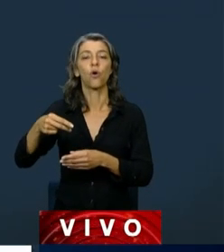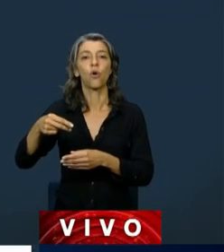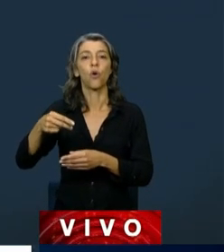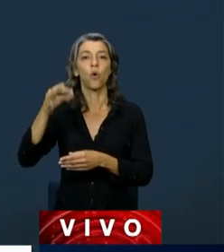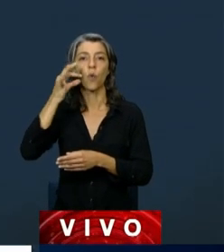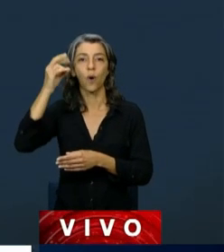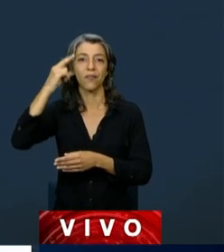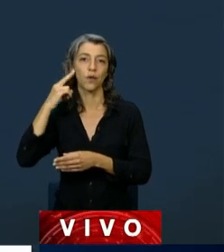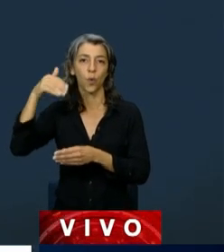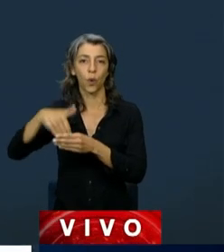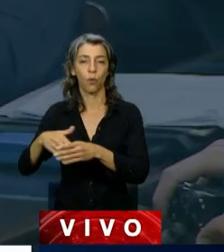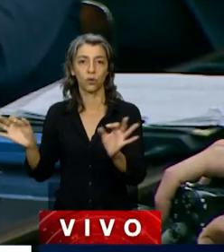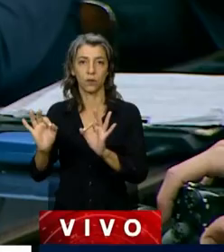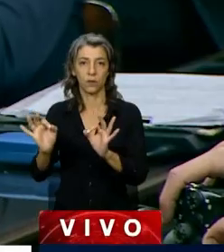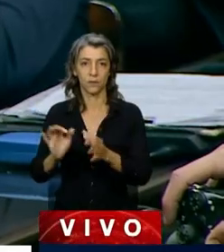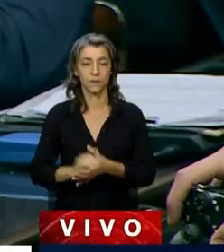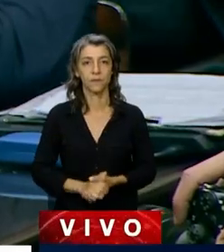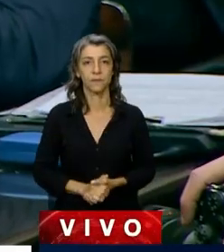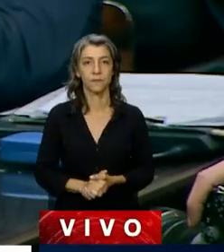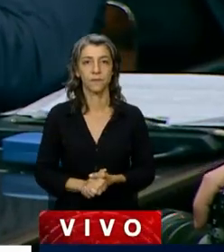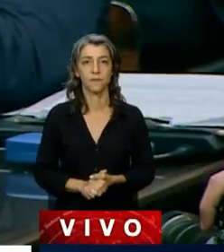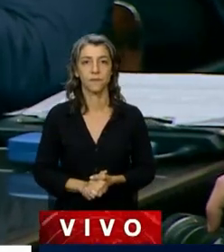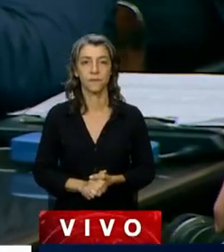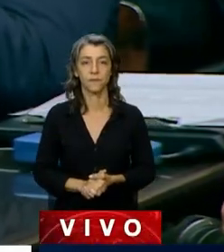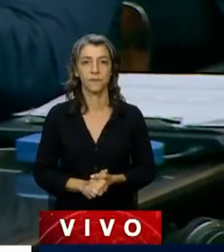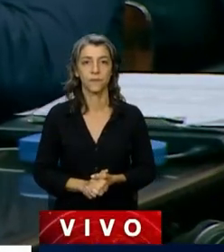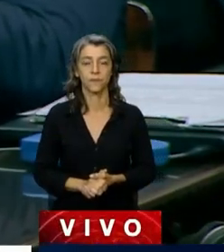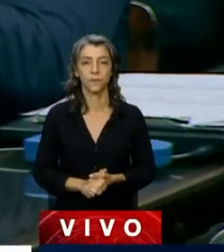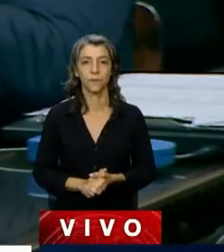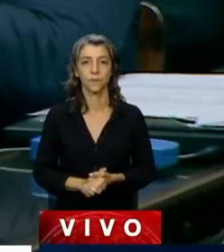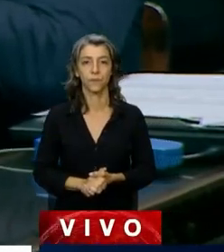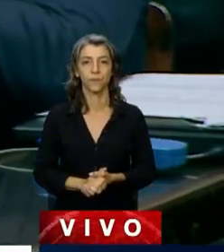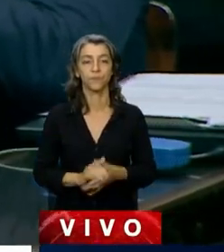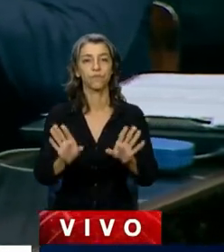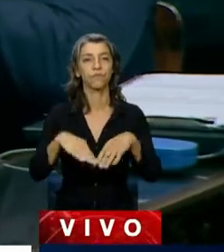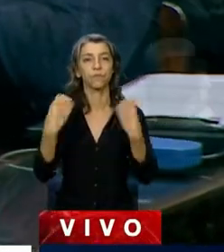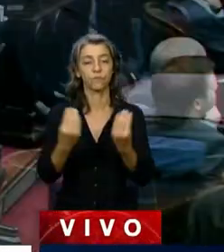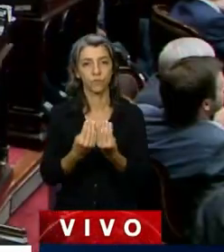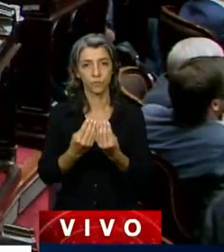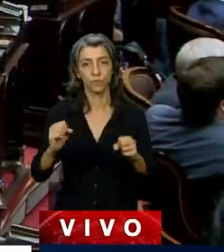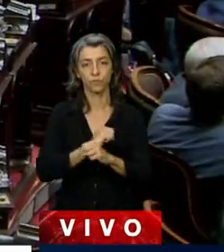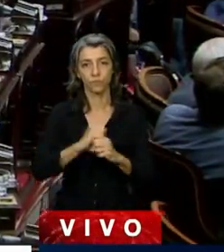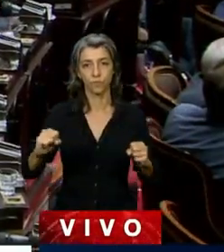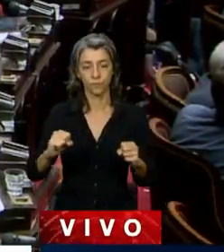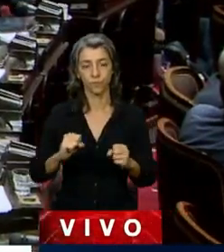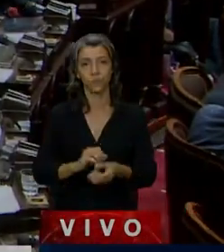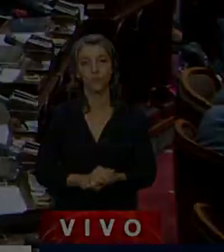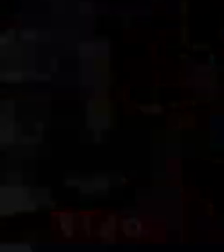49 son las abstenciones. Resulta afirmativa.